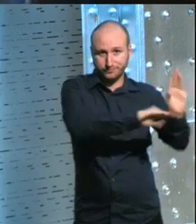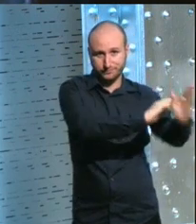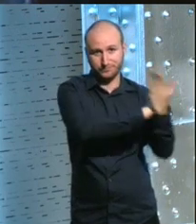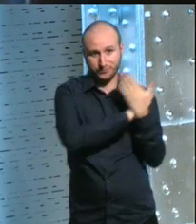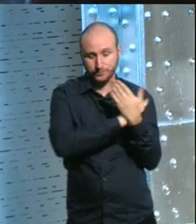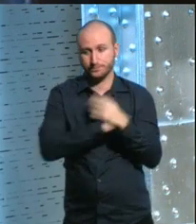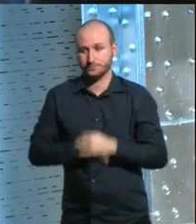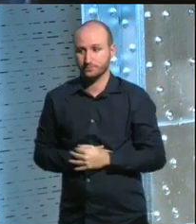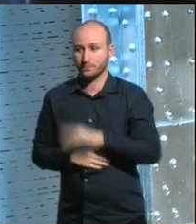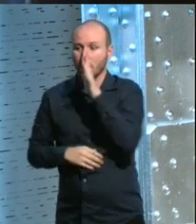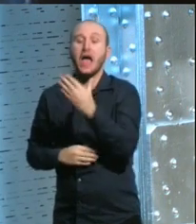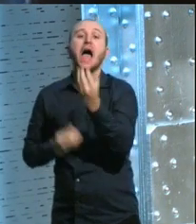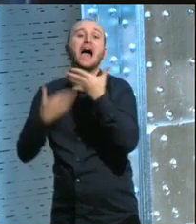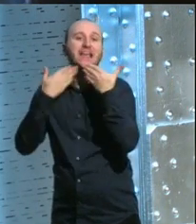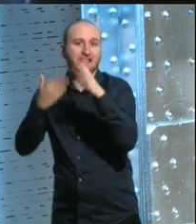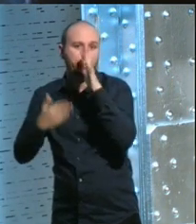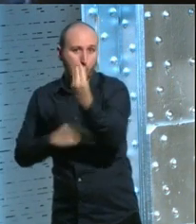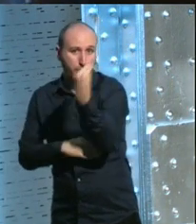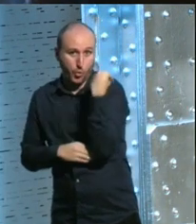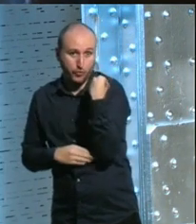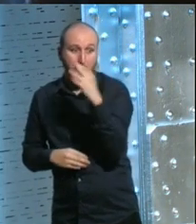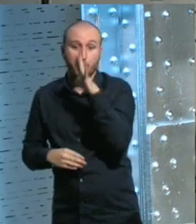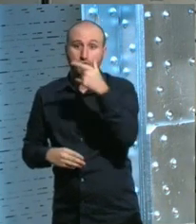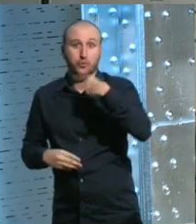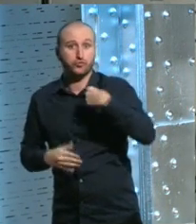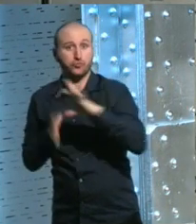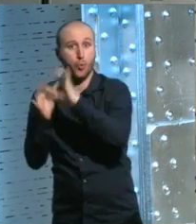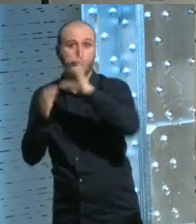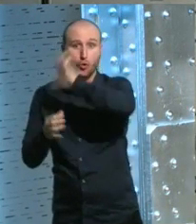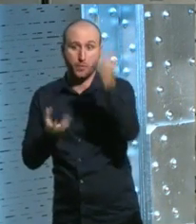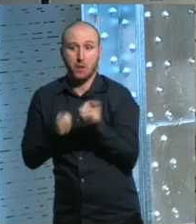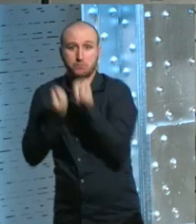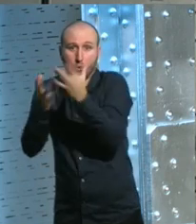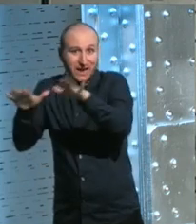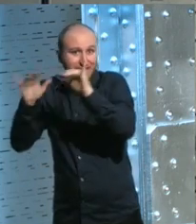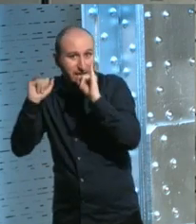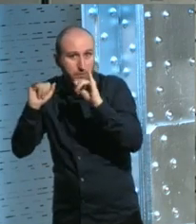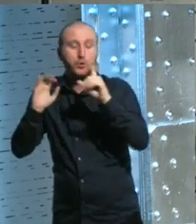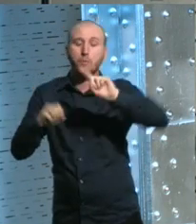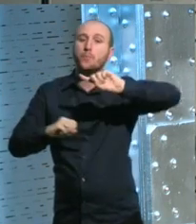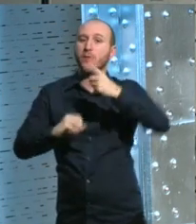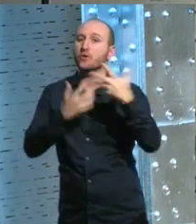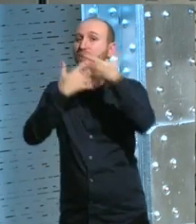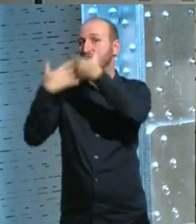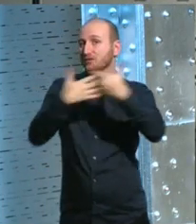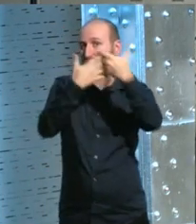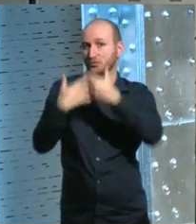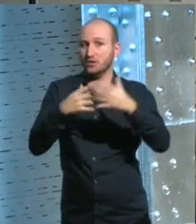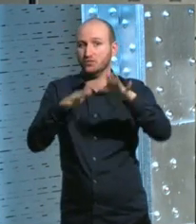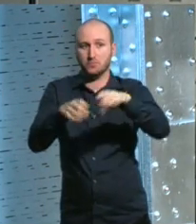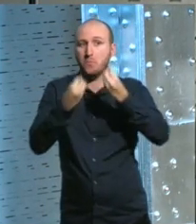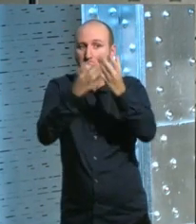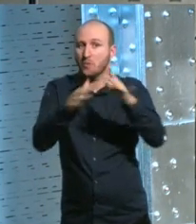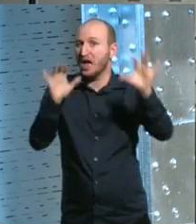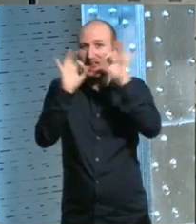por la cual, gracias por la pregunta, la razón por la cual no he hablado de Europa, primero no hablo de Estados Unidos, y ahí mi posición está